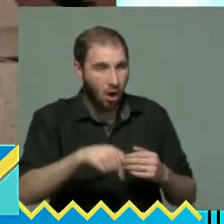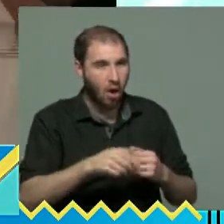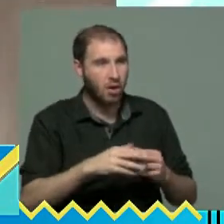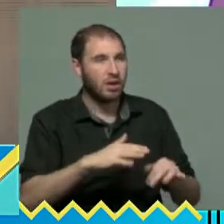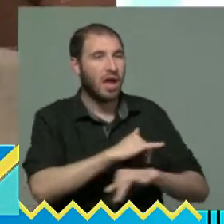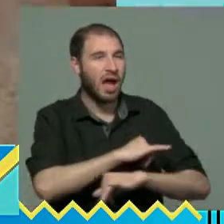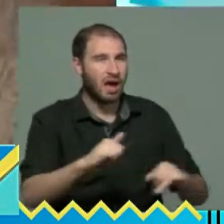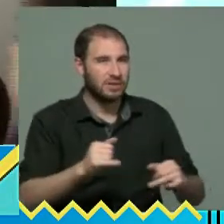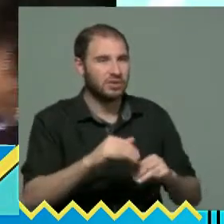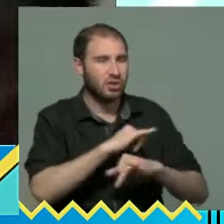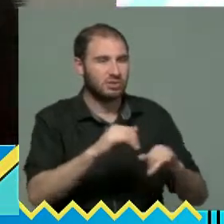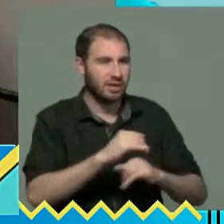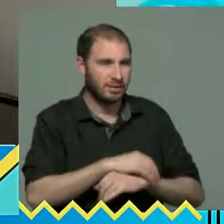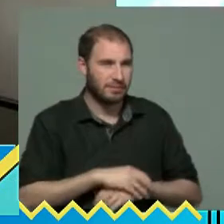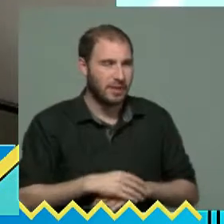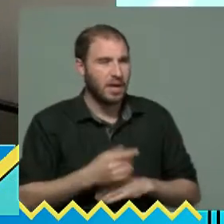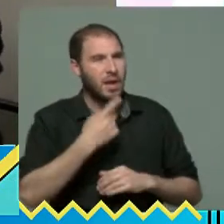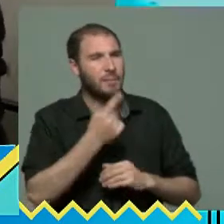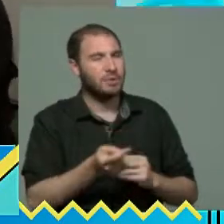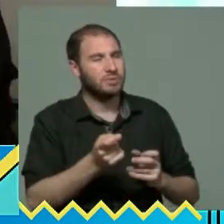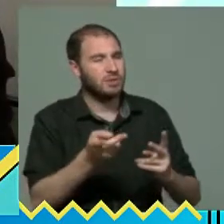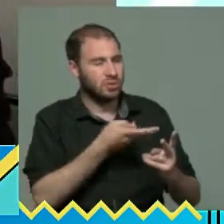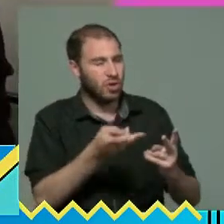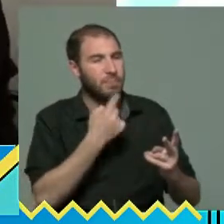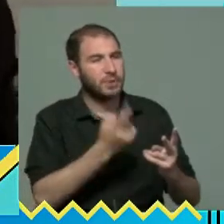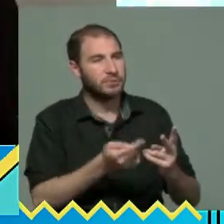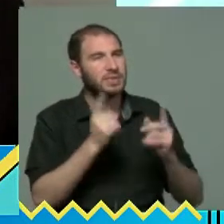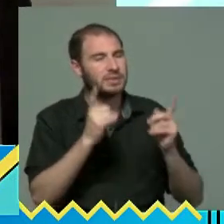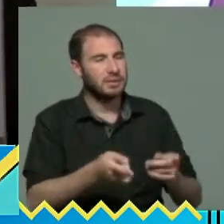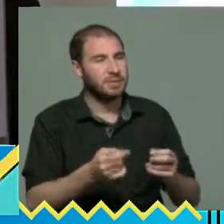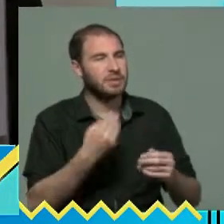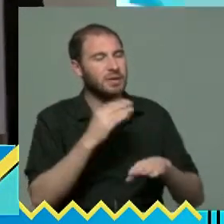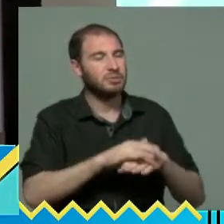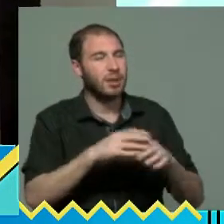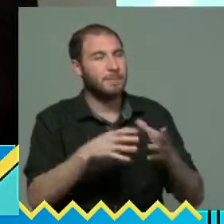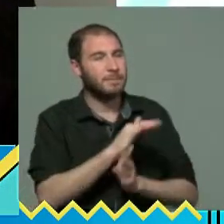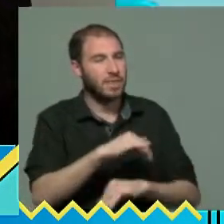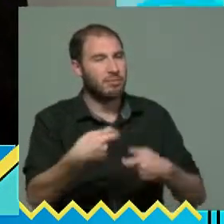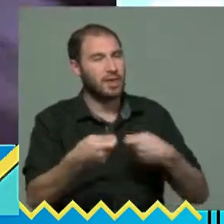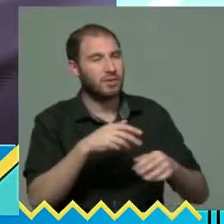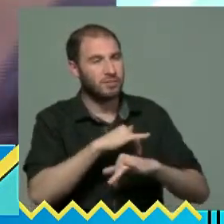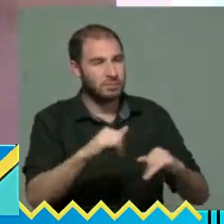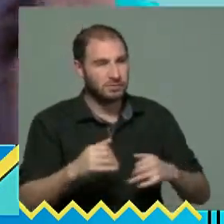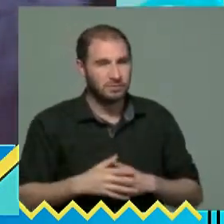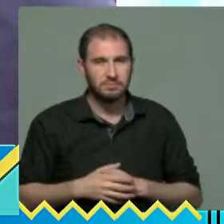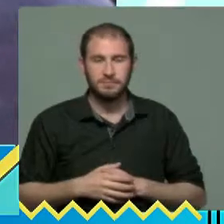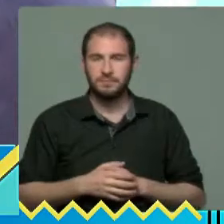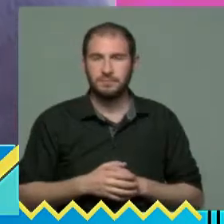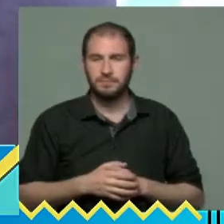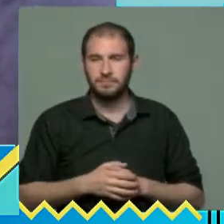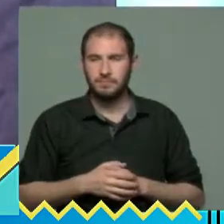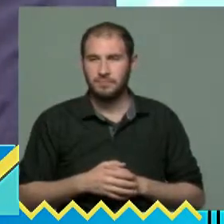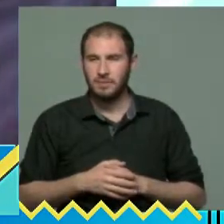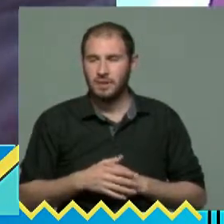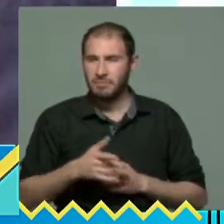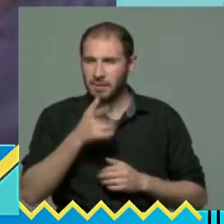sale a la luz esta noticia. Preguntarte sobre esas 2 cosas, también sobre el rol de los medios y el manejo de la información.